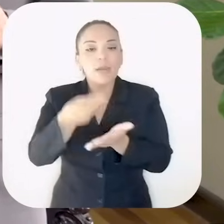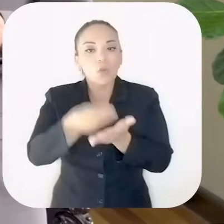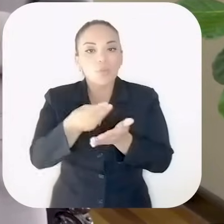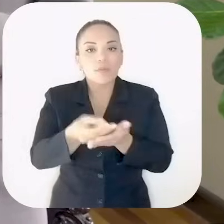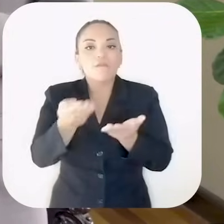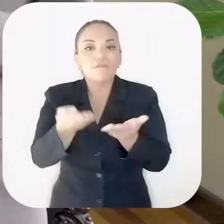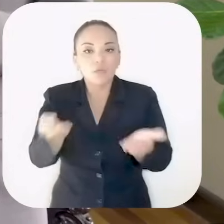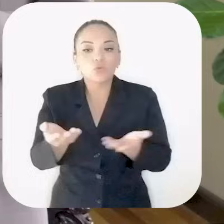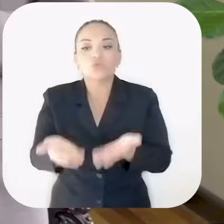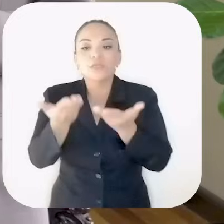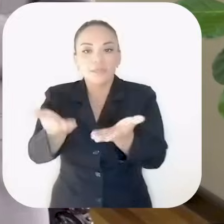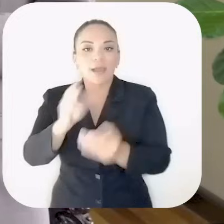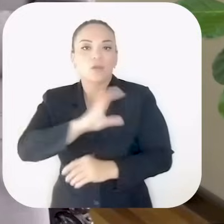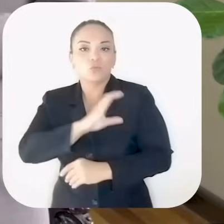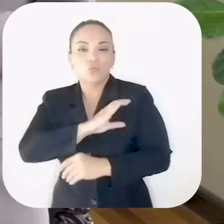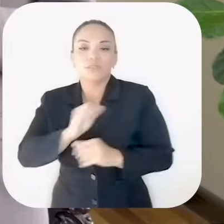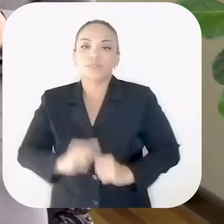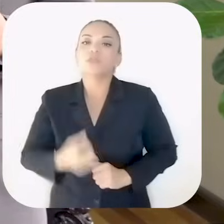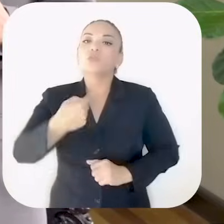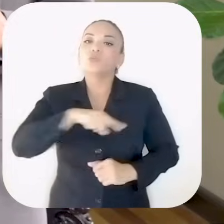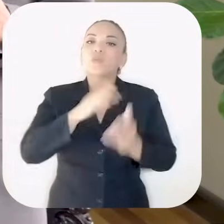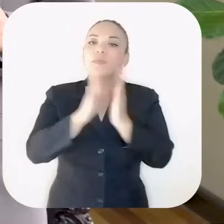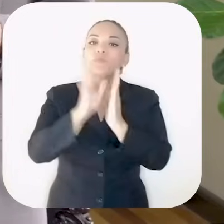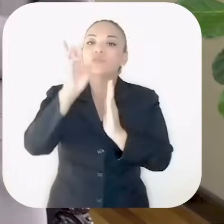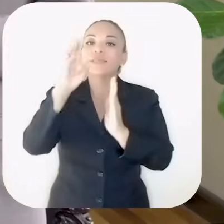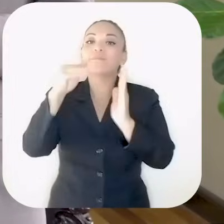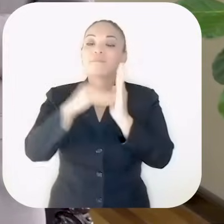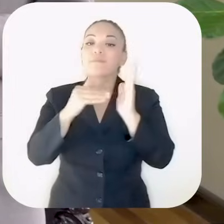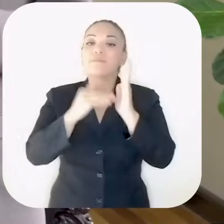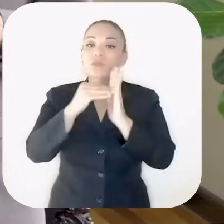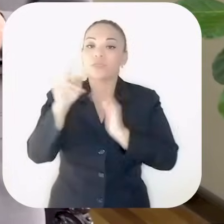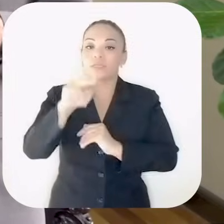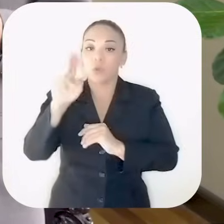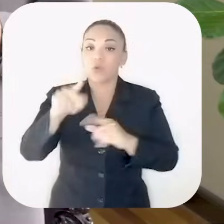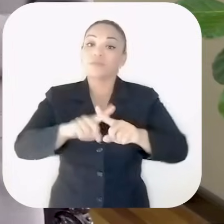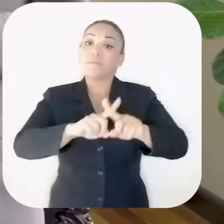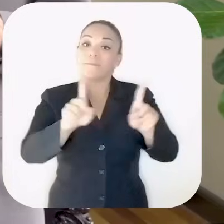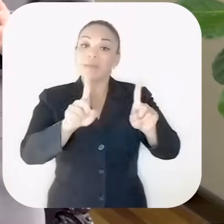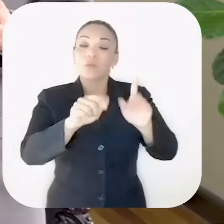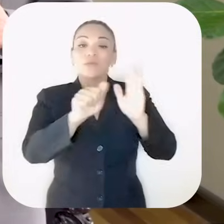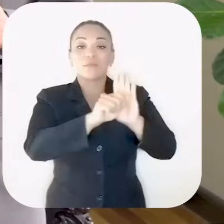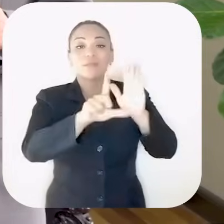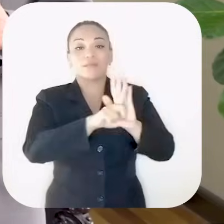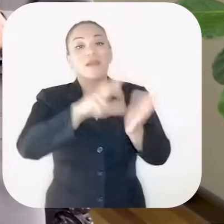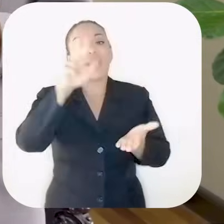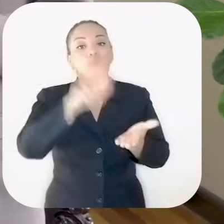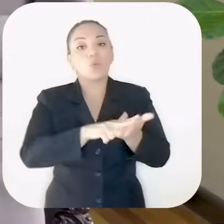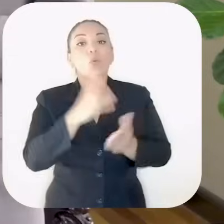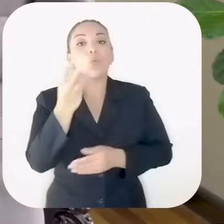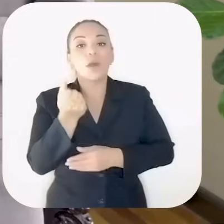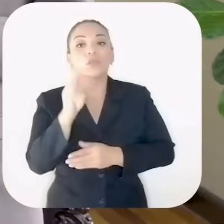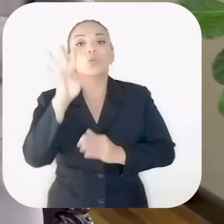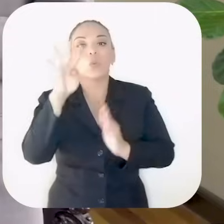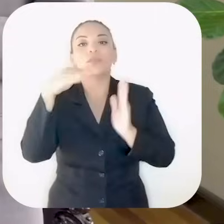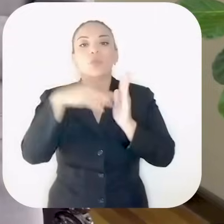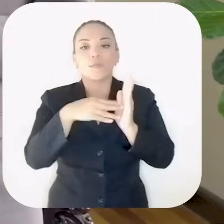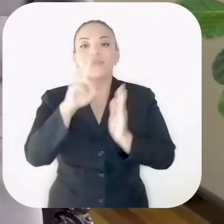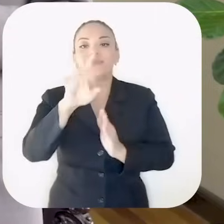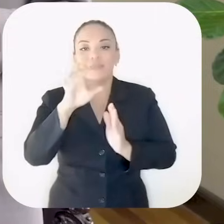los cuerpos policiales. Solicitamos 6,000 millones de colones y la Asamblea tan solo nos aprobó